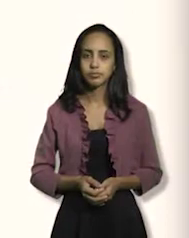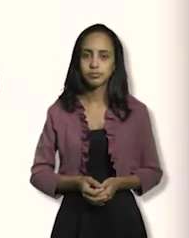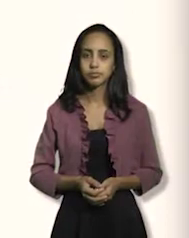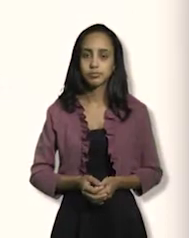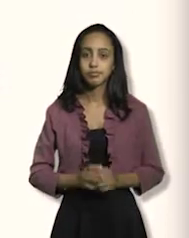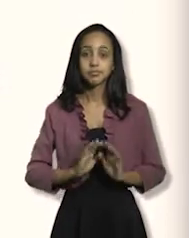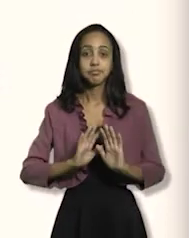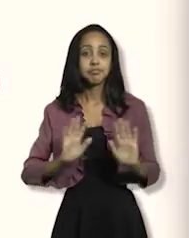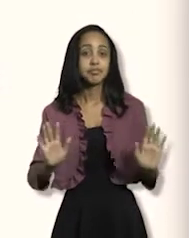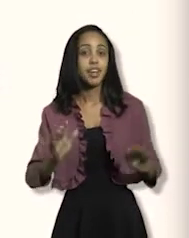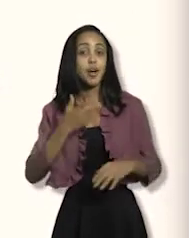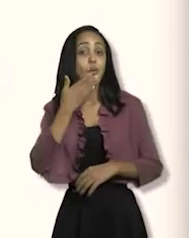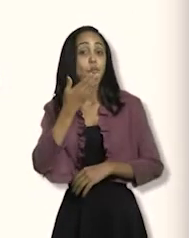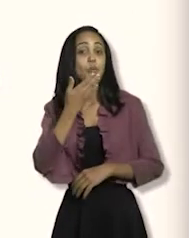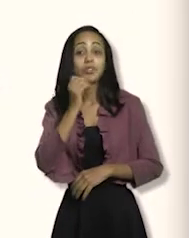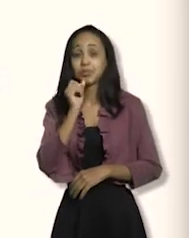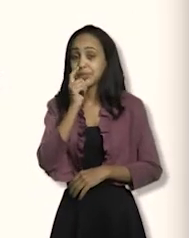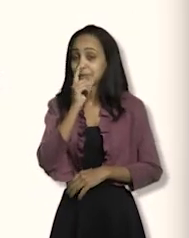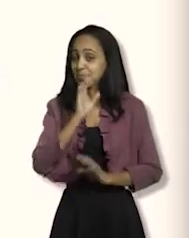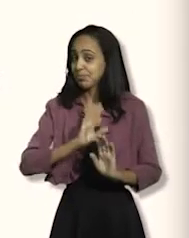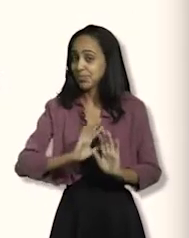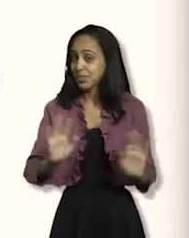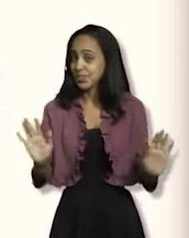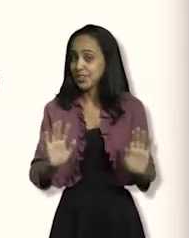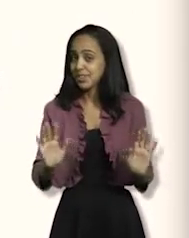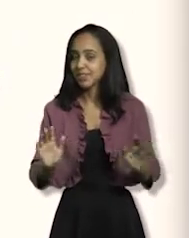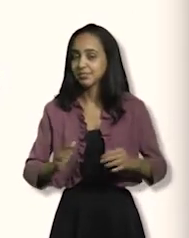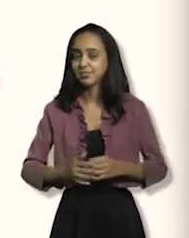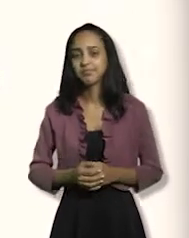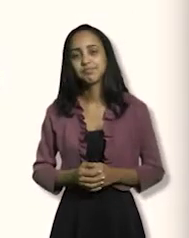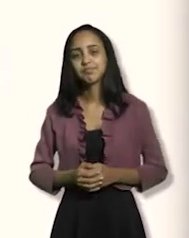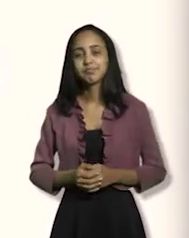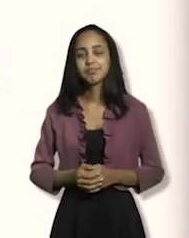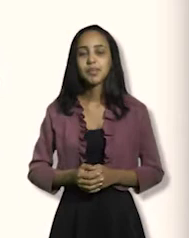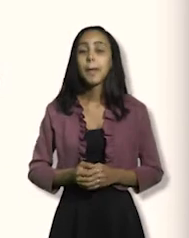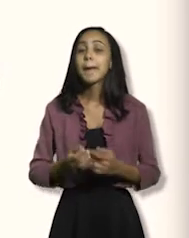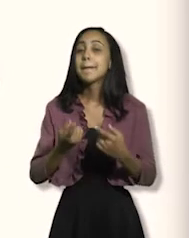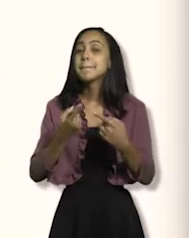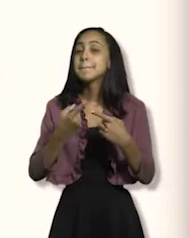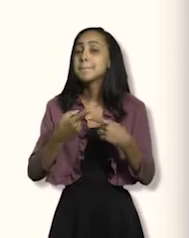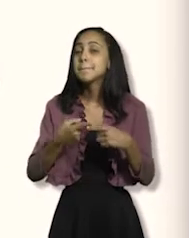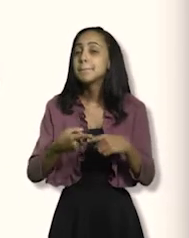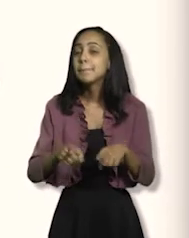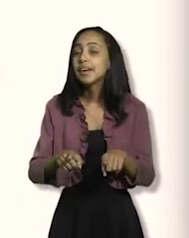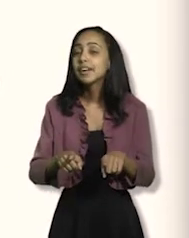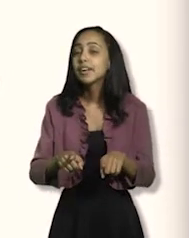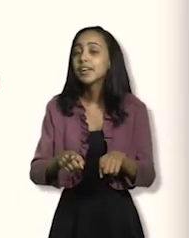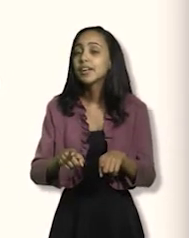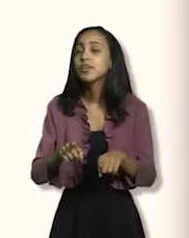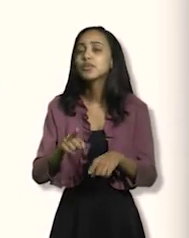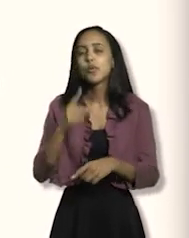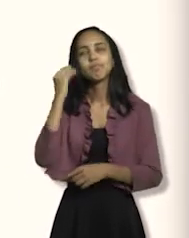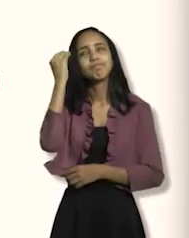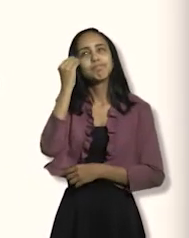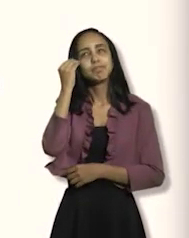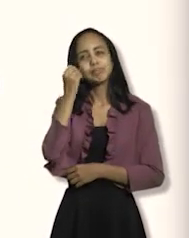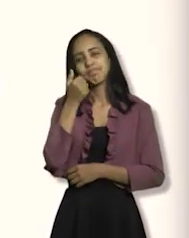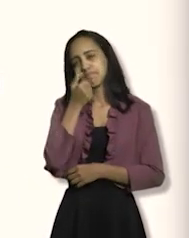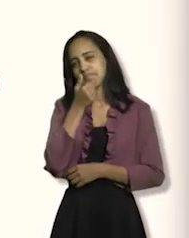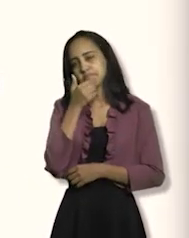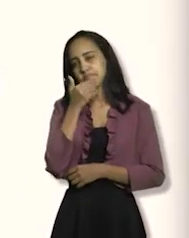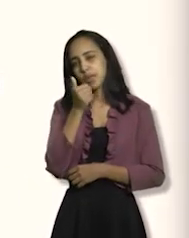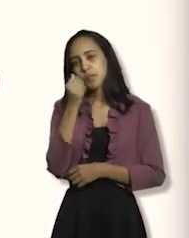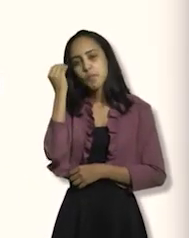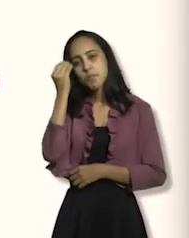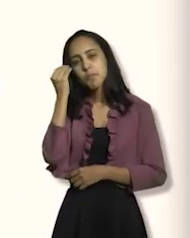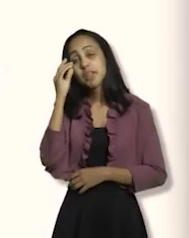Bueno, el cuento se acabó. Mmm, pero pensándolo